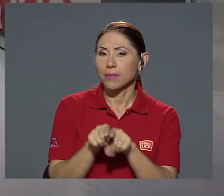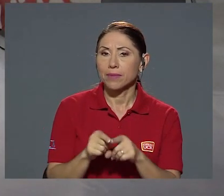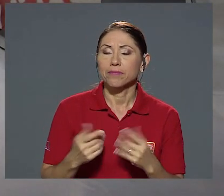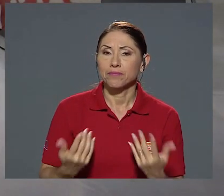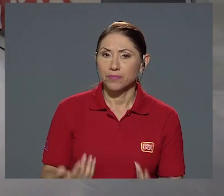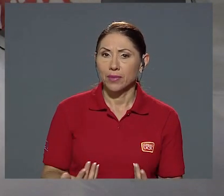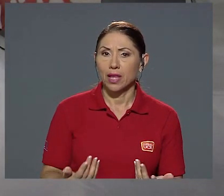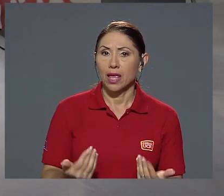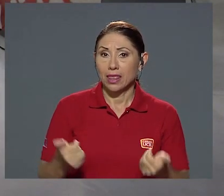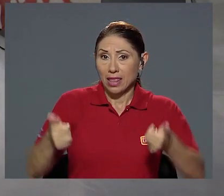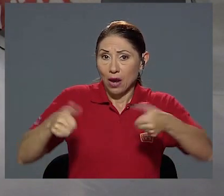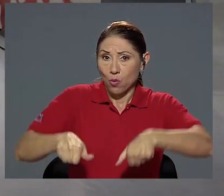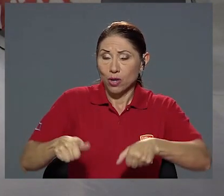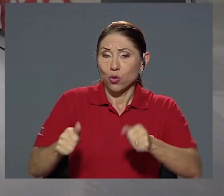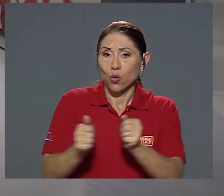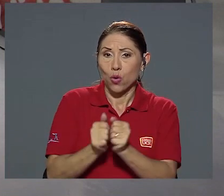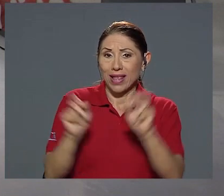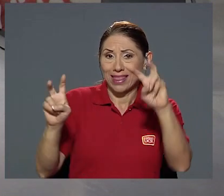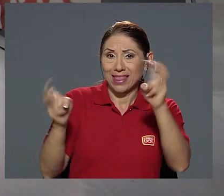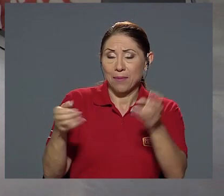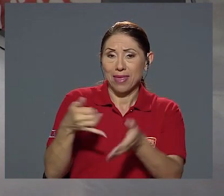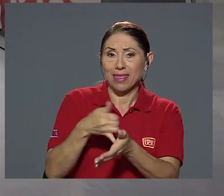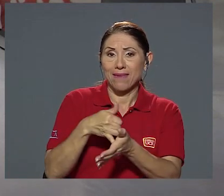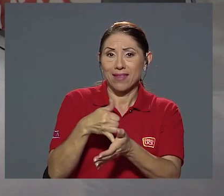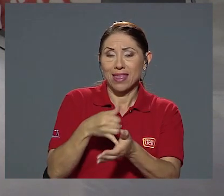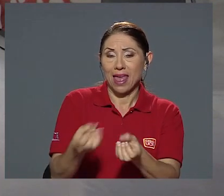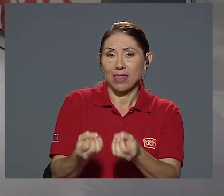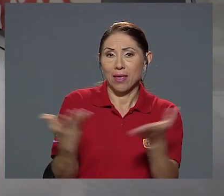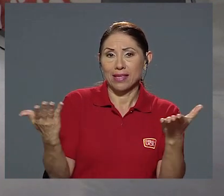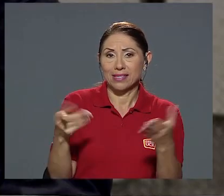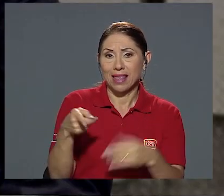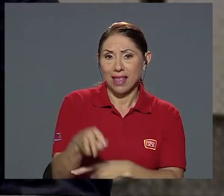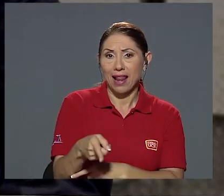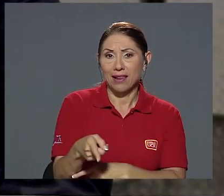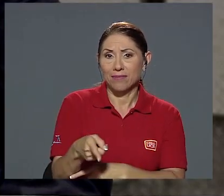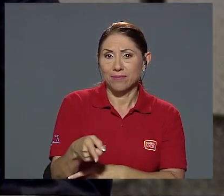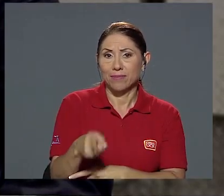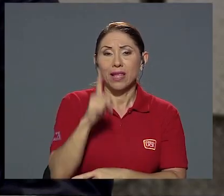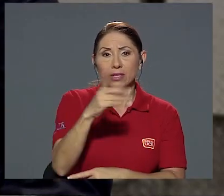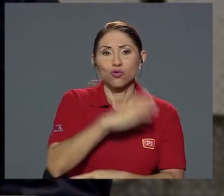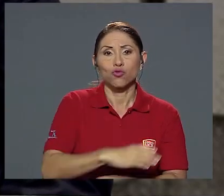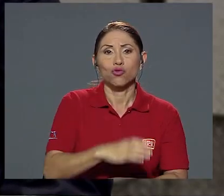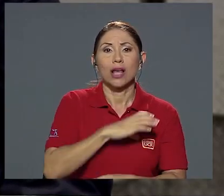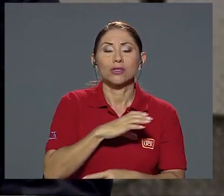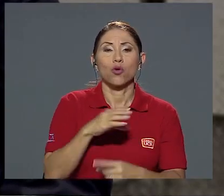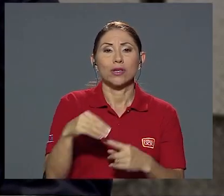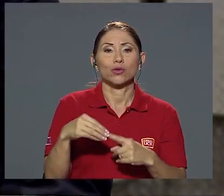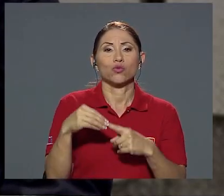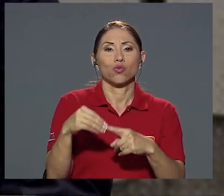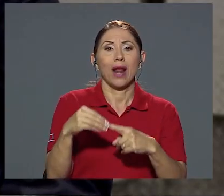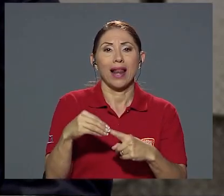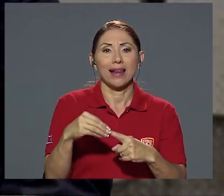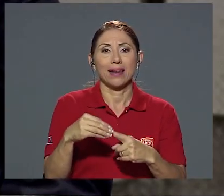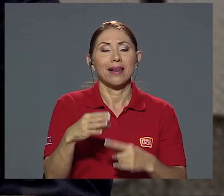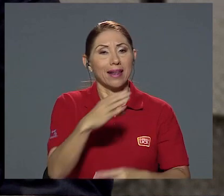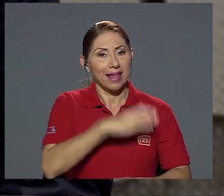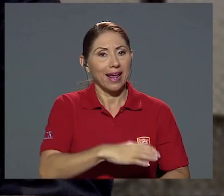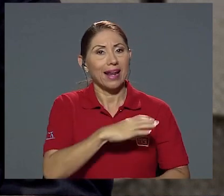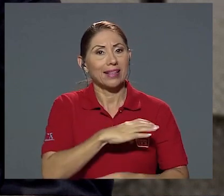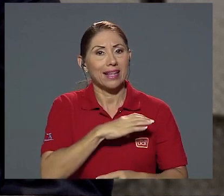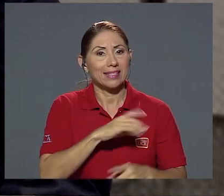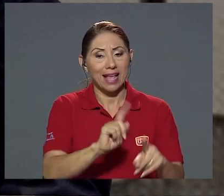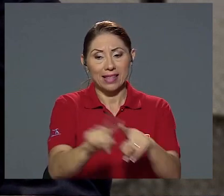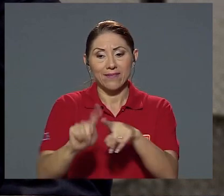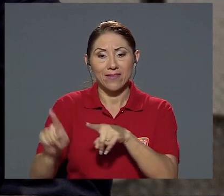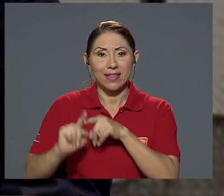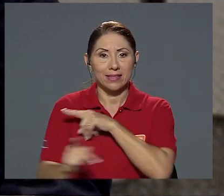es de acuerdo con el tema de la debilidad estatal, y es un rasgo estructural que caracteriza a los estados nacionales de